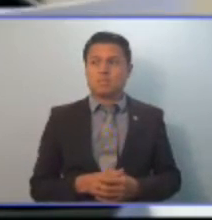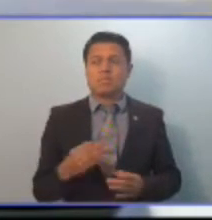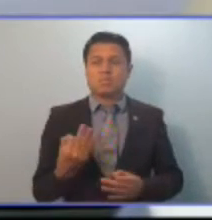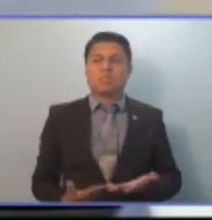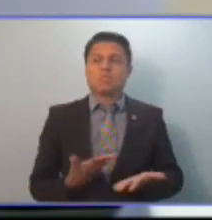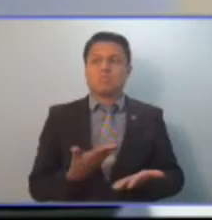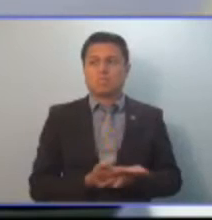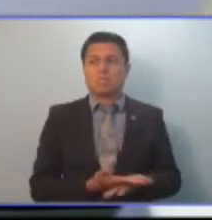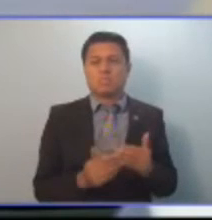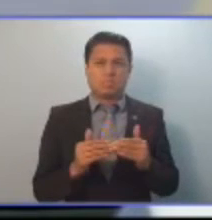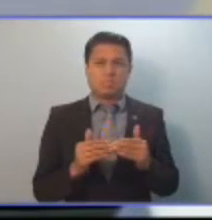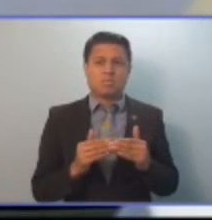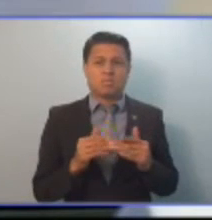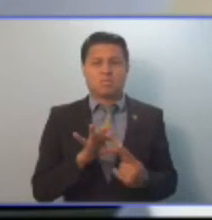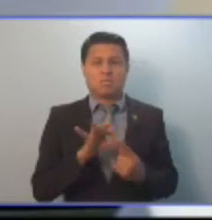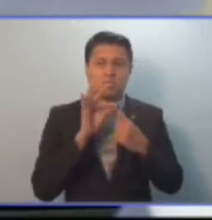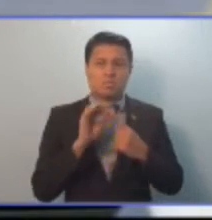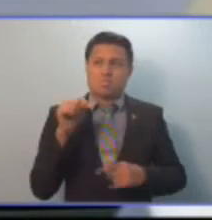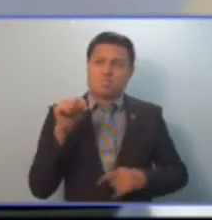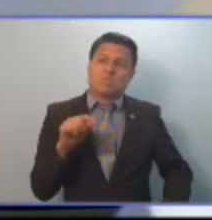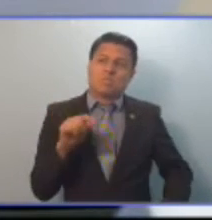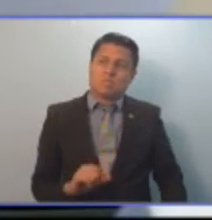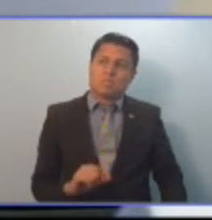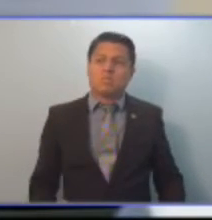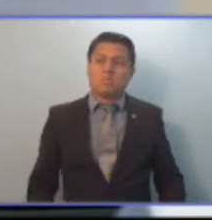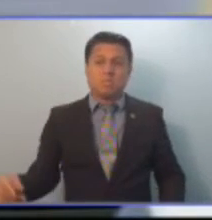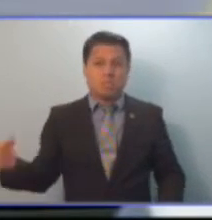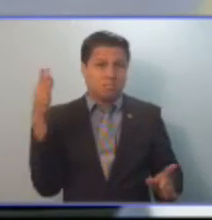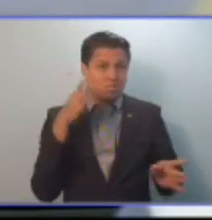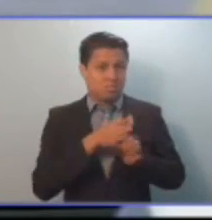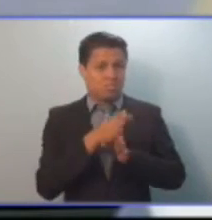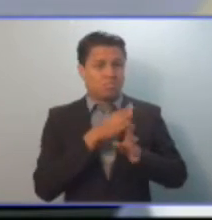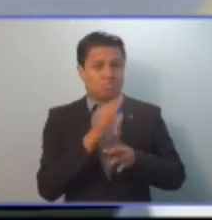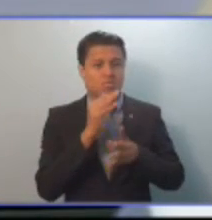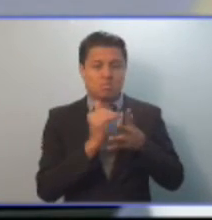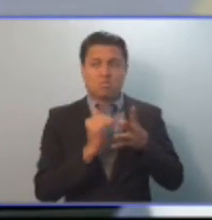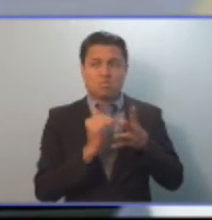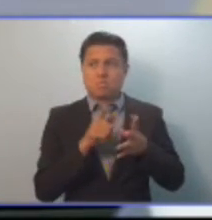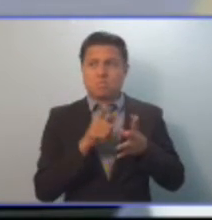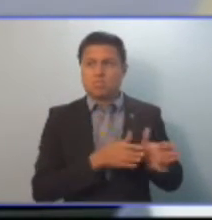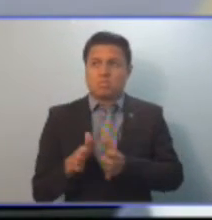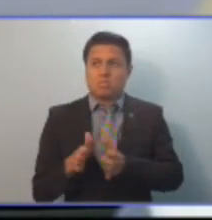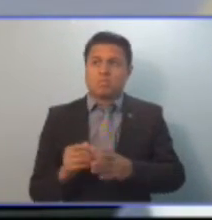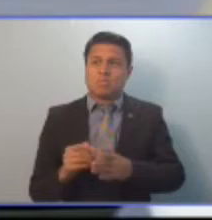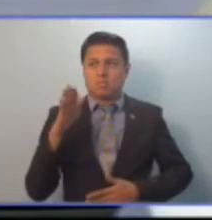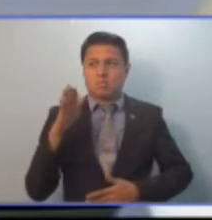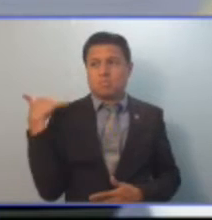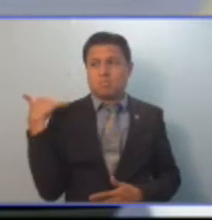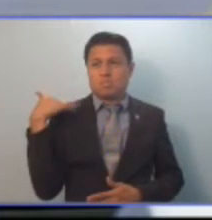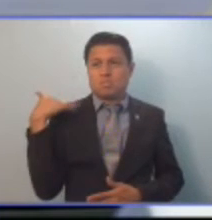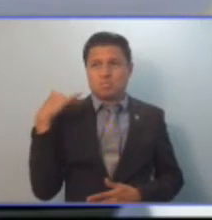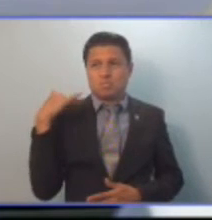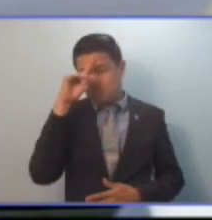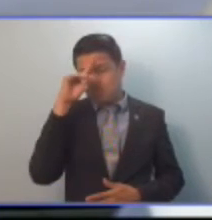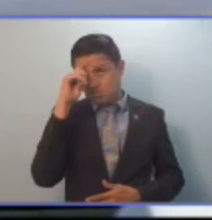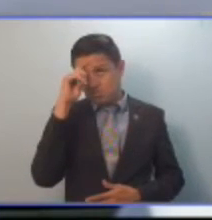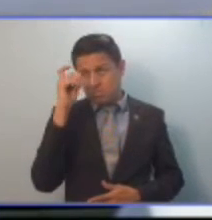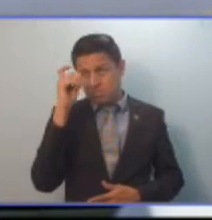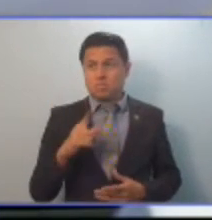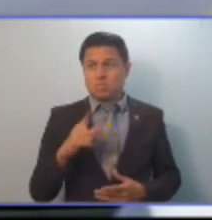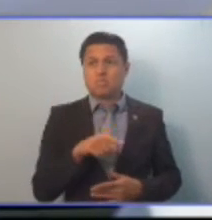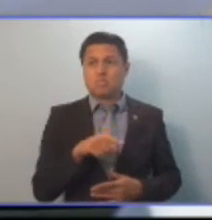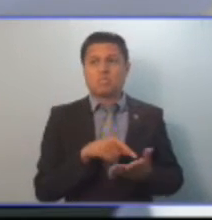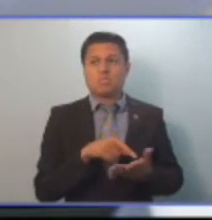aspirantes. ¿Cómo no? Aquí en el perfil que prepararon, en la experiencia laboral,